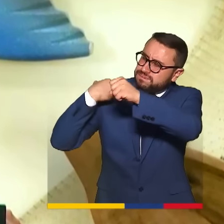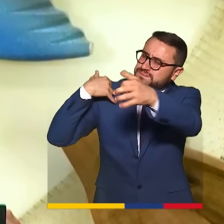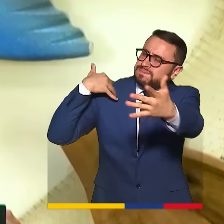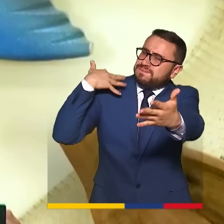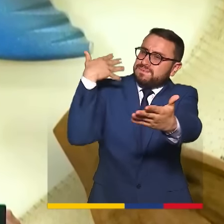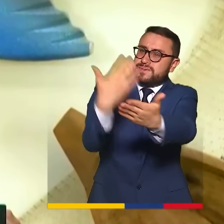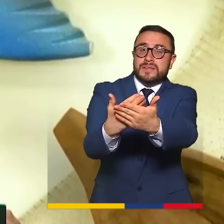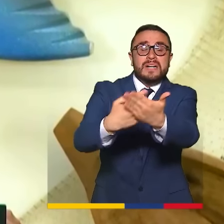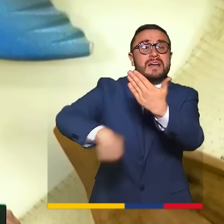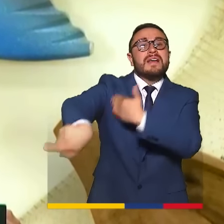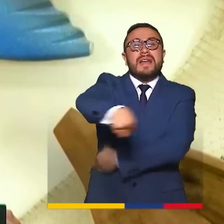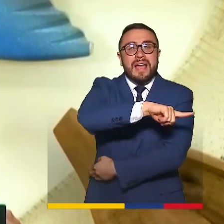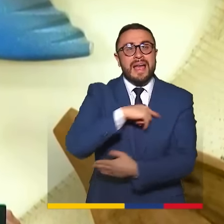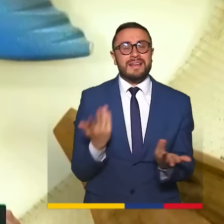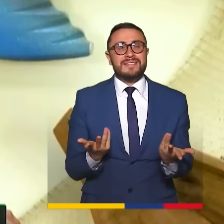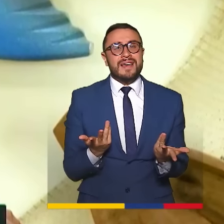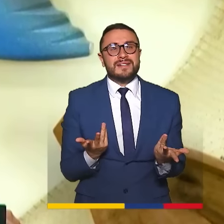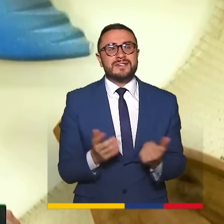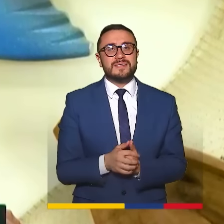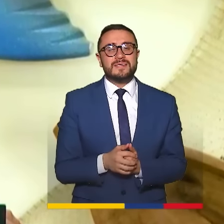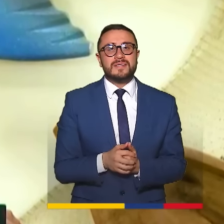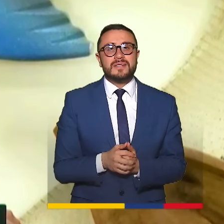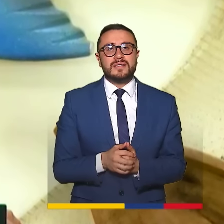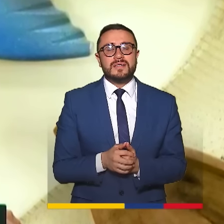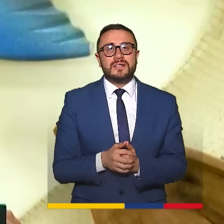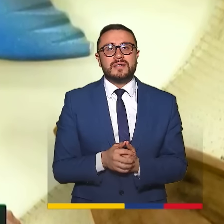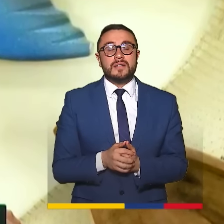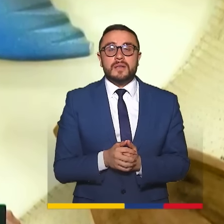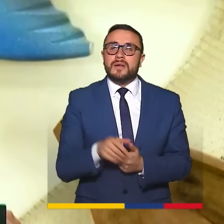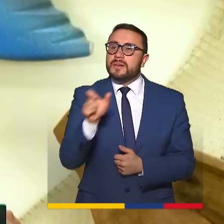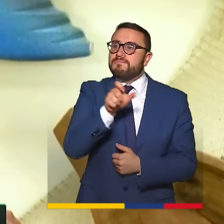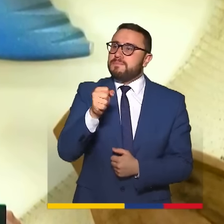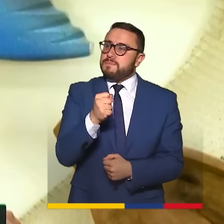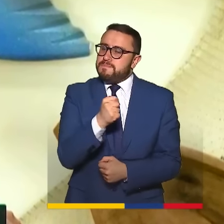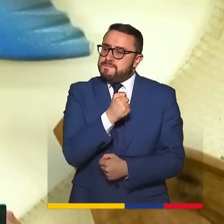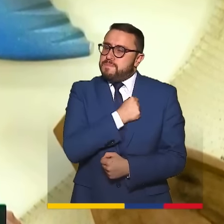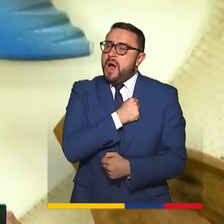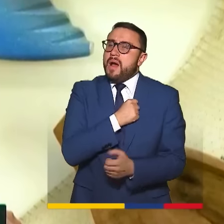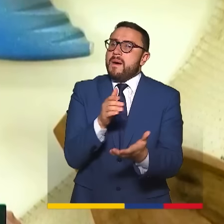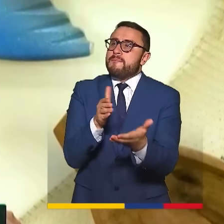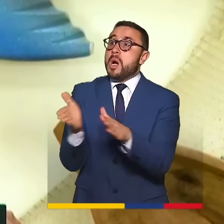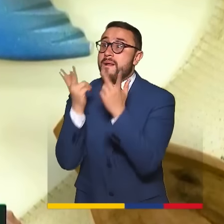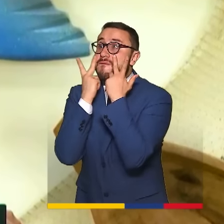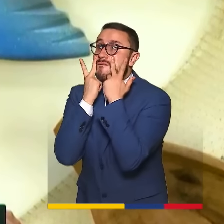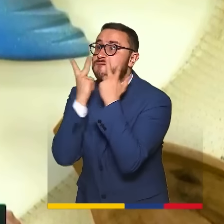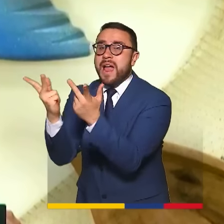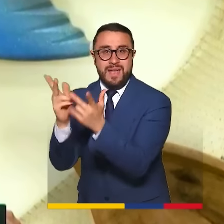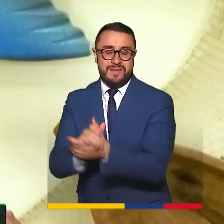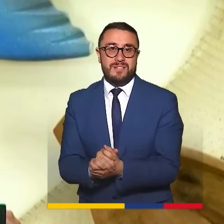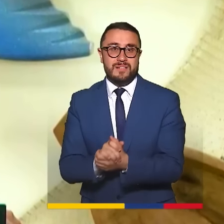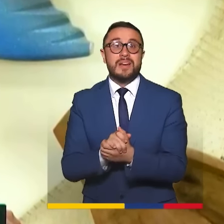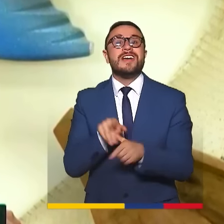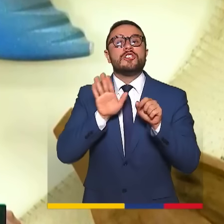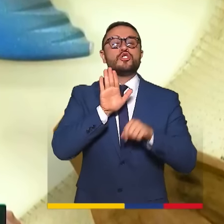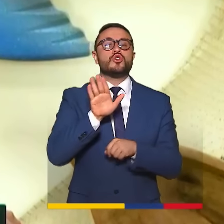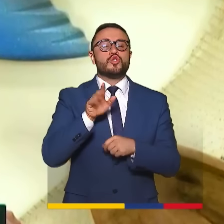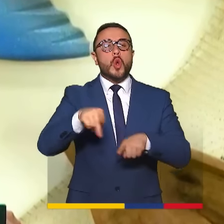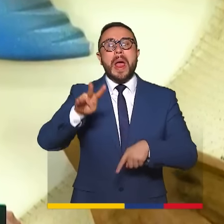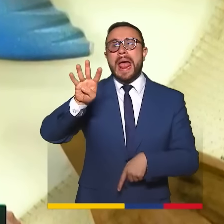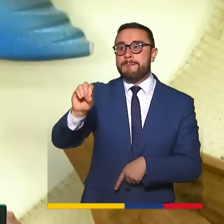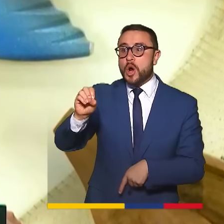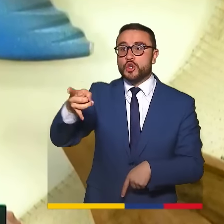¿Han visto morir a sus seres que amaban? ¿A su hombre lo han destrozado